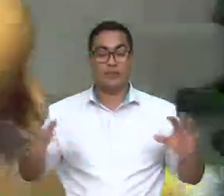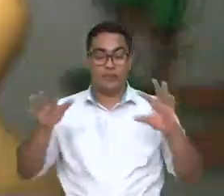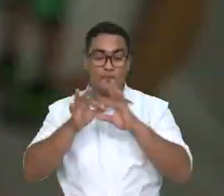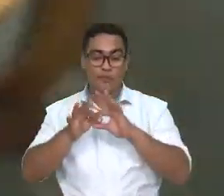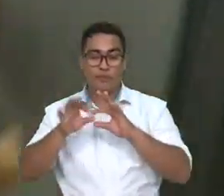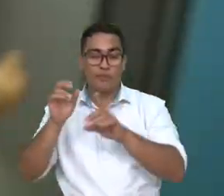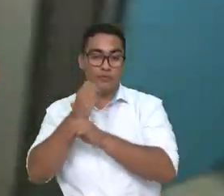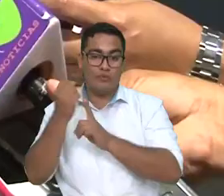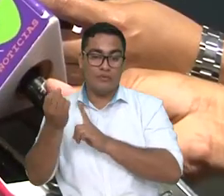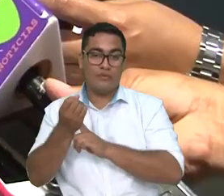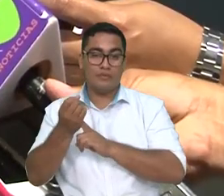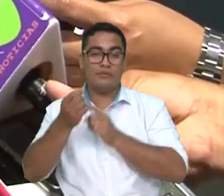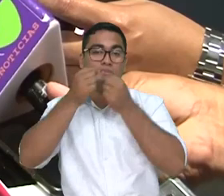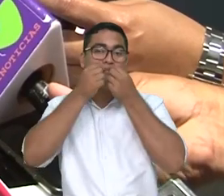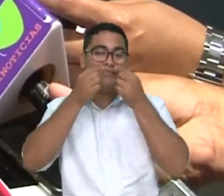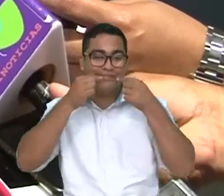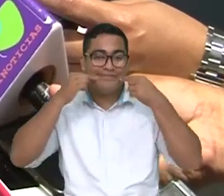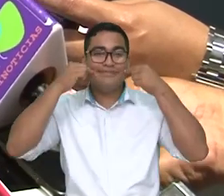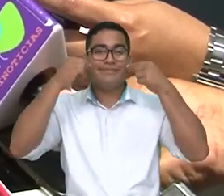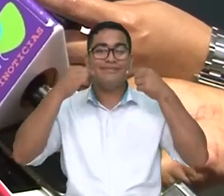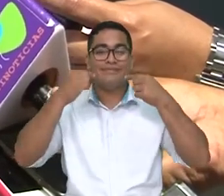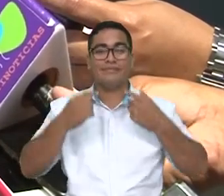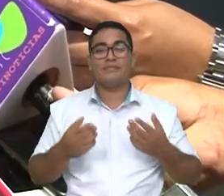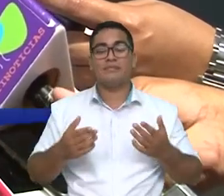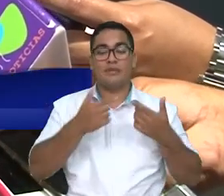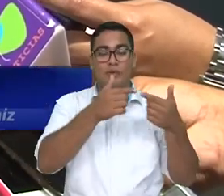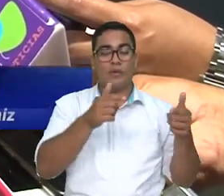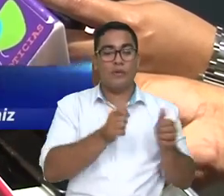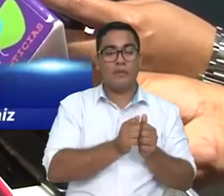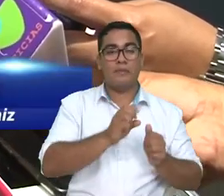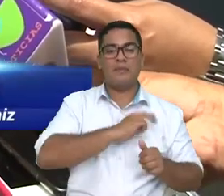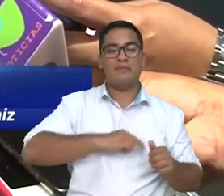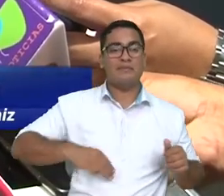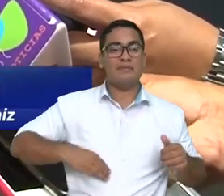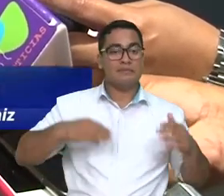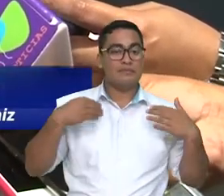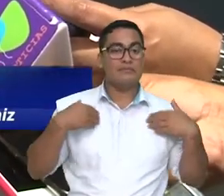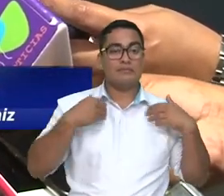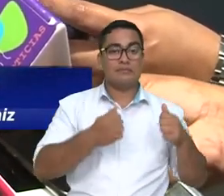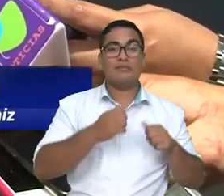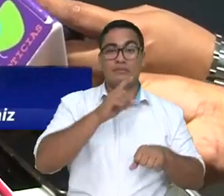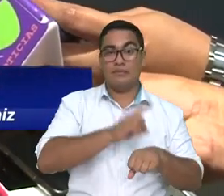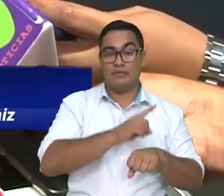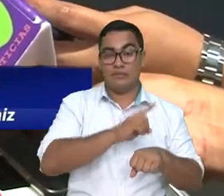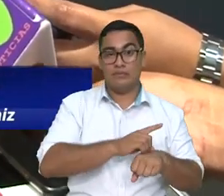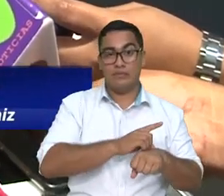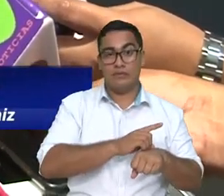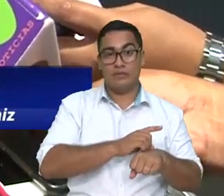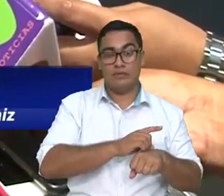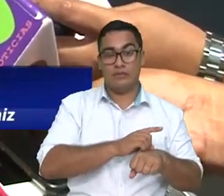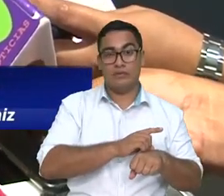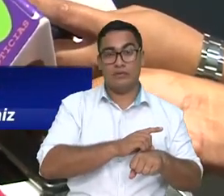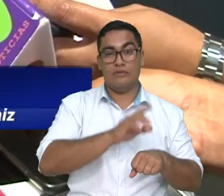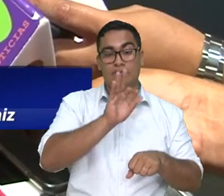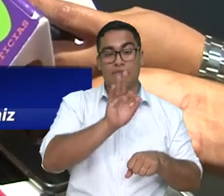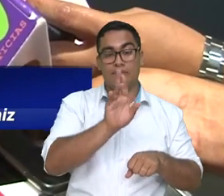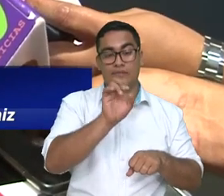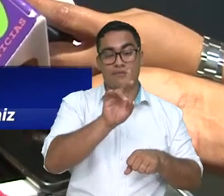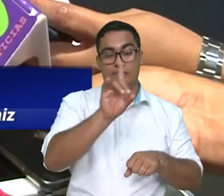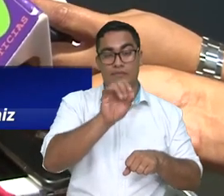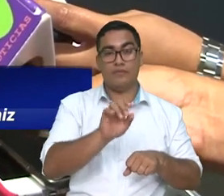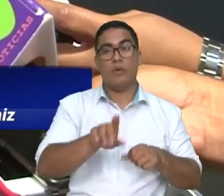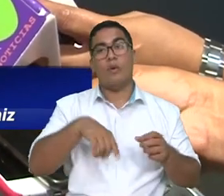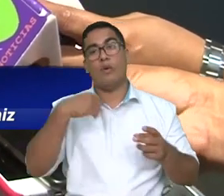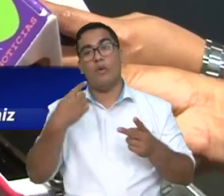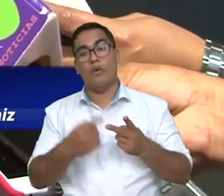Sonrisa. Estamos tanto equipo del Ministerio de Salud, médicos del Hospital Fernando Vélez Páez, también hay médicos